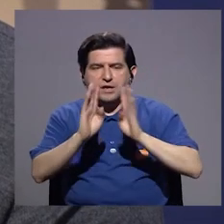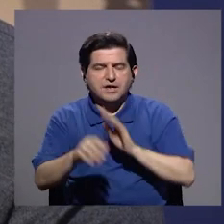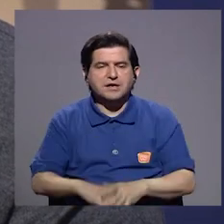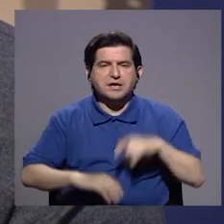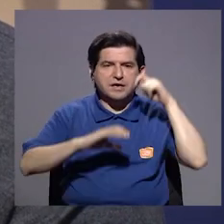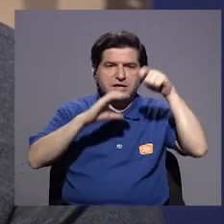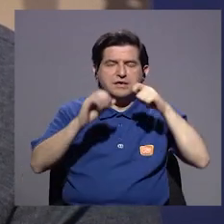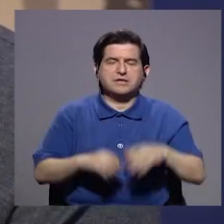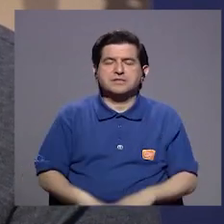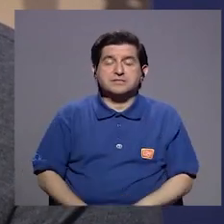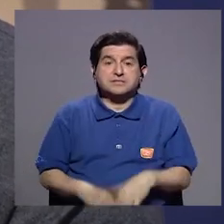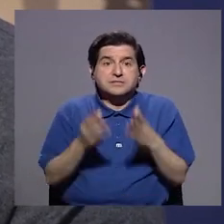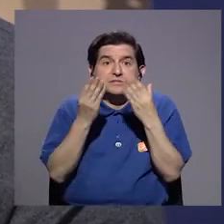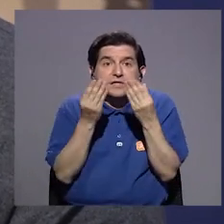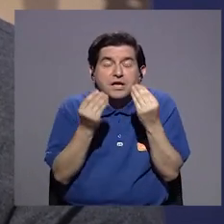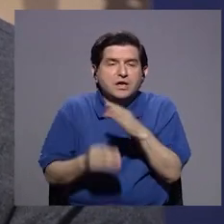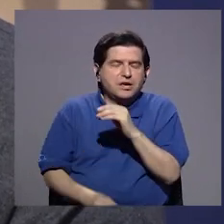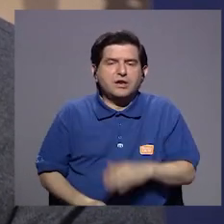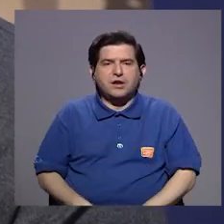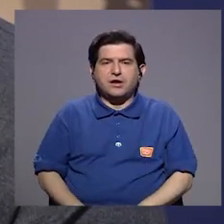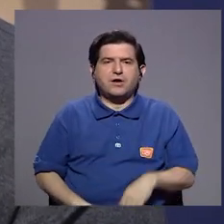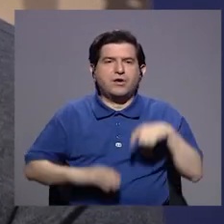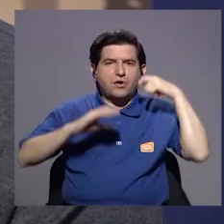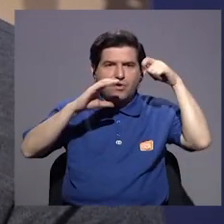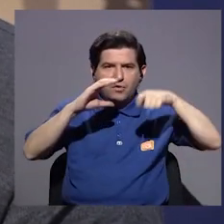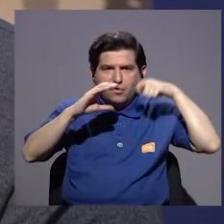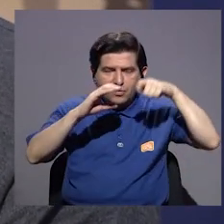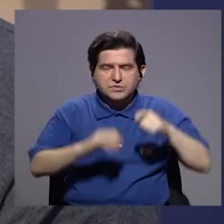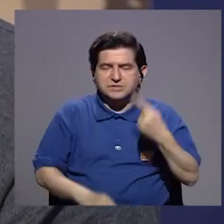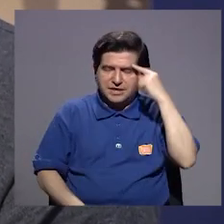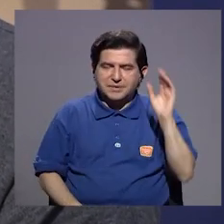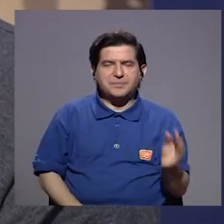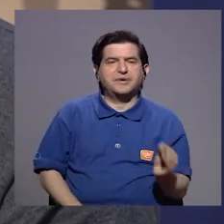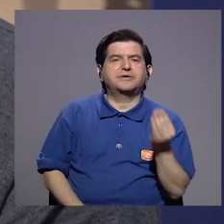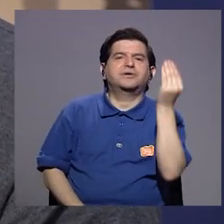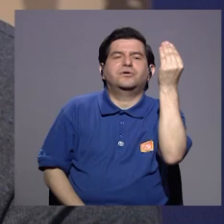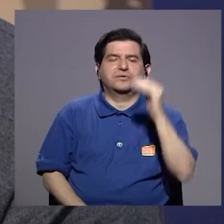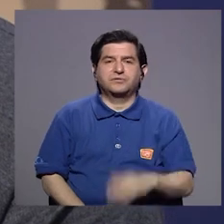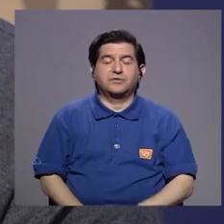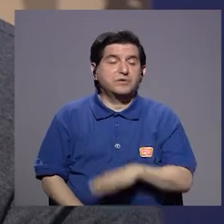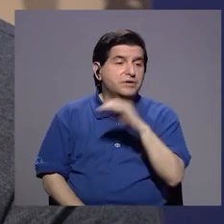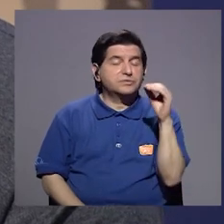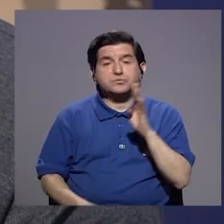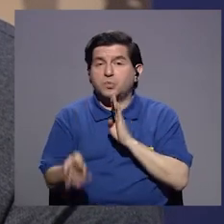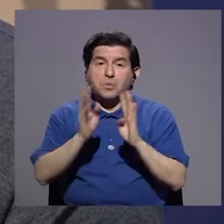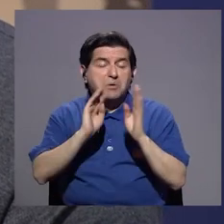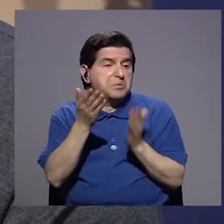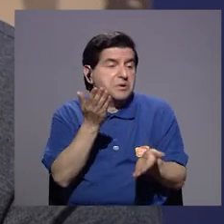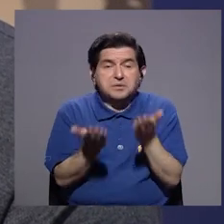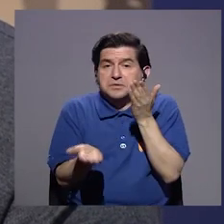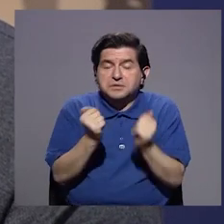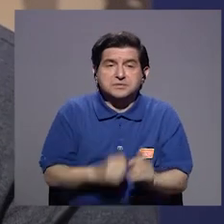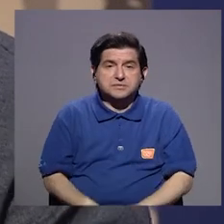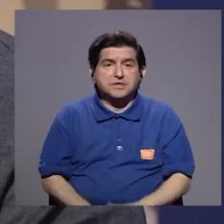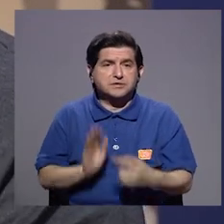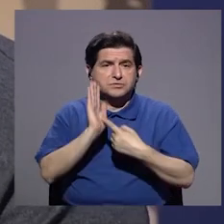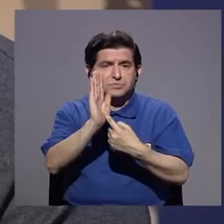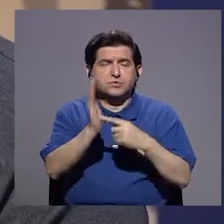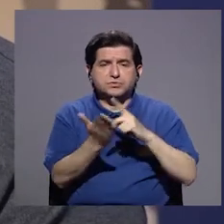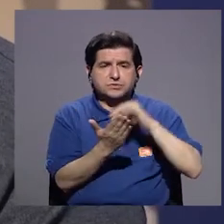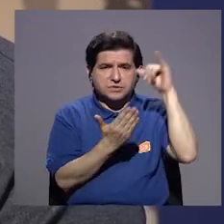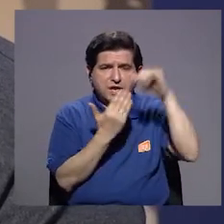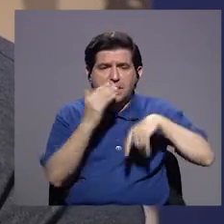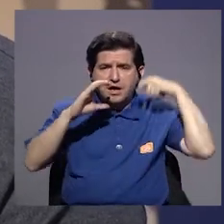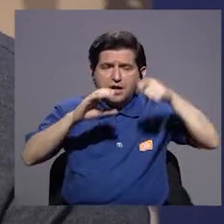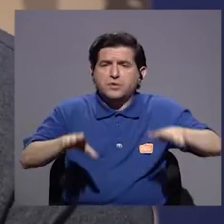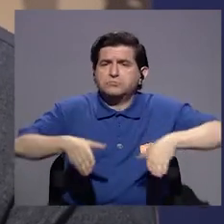conversatorios sobre cine de horror o sobre cine coming of age, de cine para adolescentes, o vamos a conversar sobre cómo se presenta un